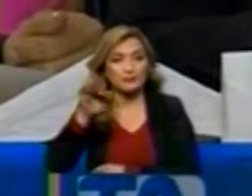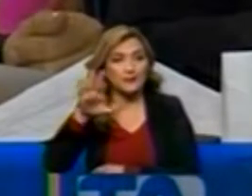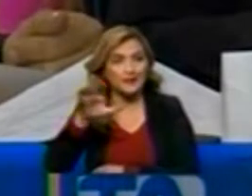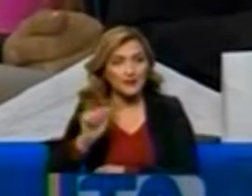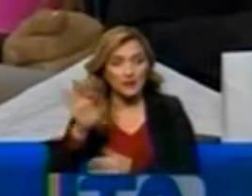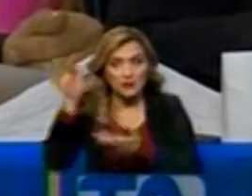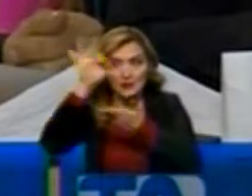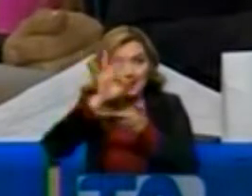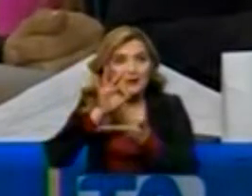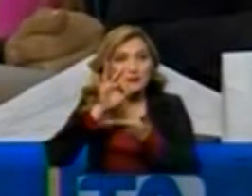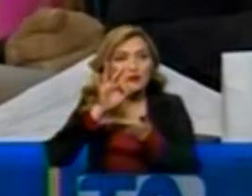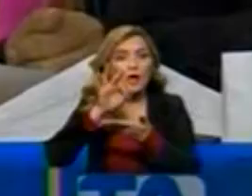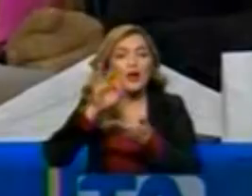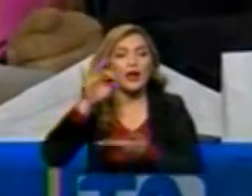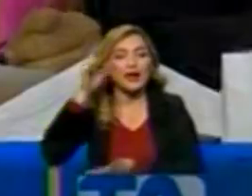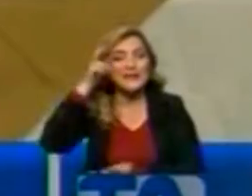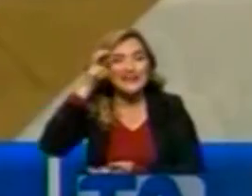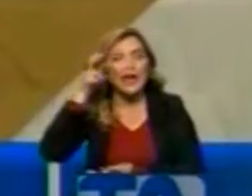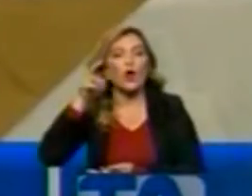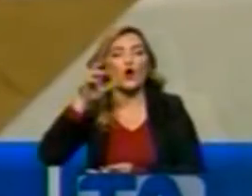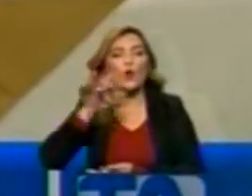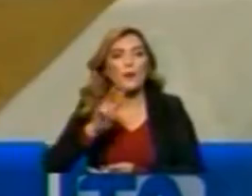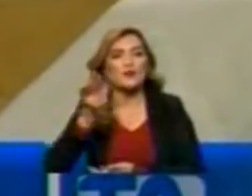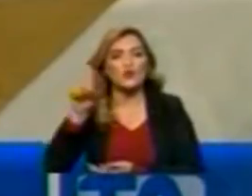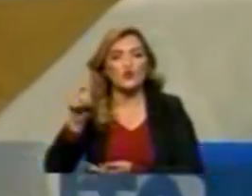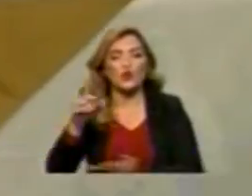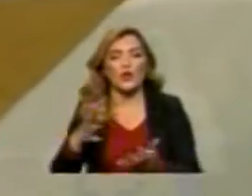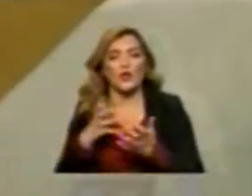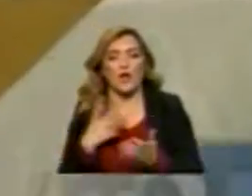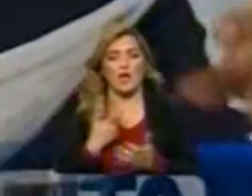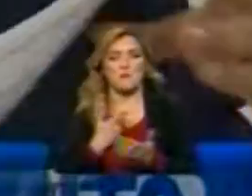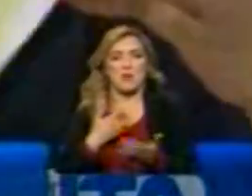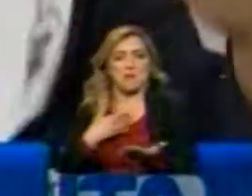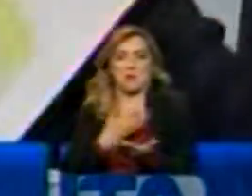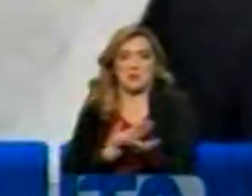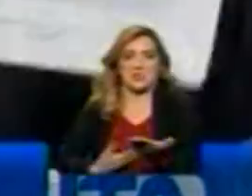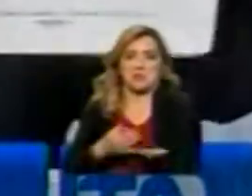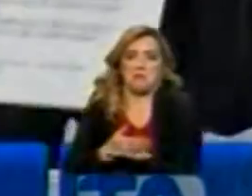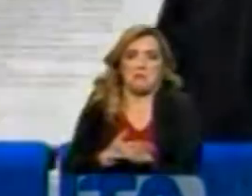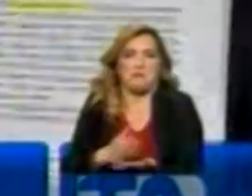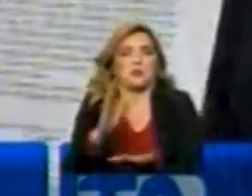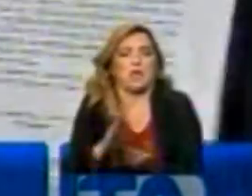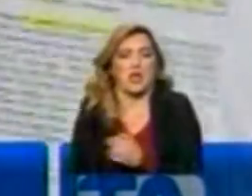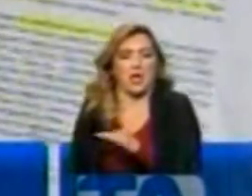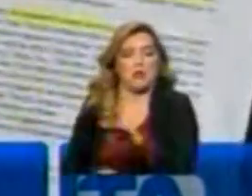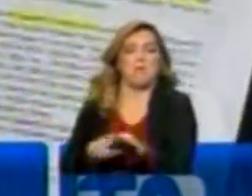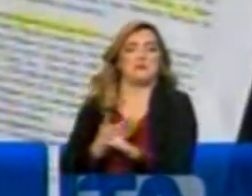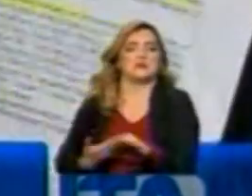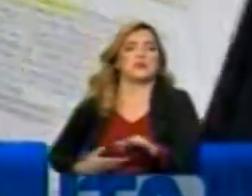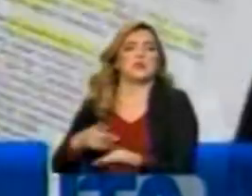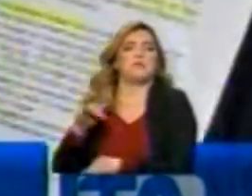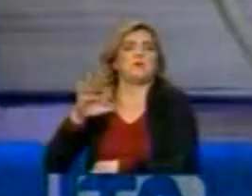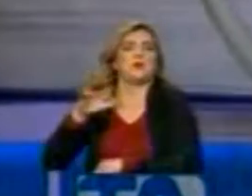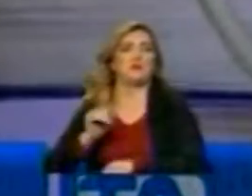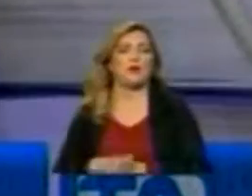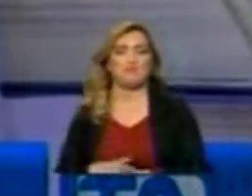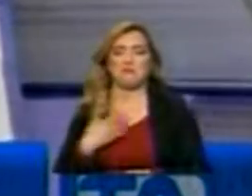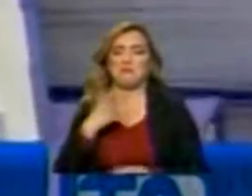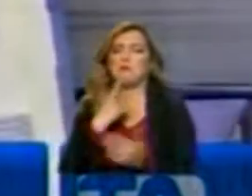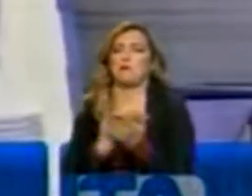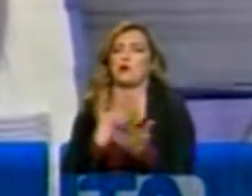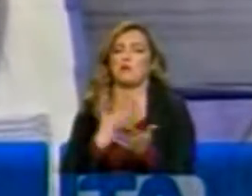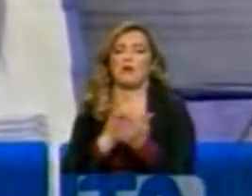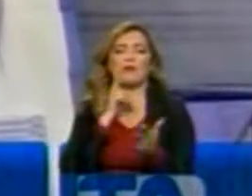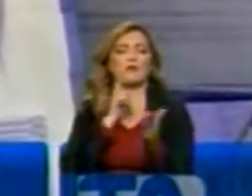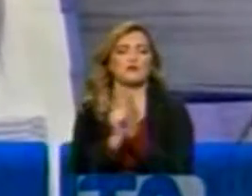Creo, asuma la presidencia. Por eso dijo que llegó con documentos y pruebas para desvirtuar las acusaciones en su contra y sostuvo